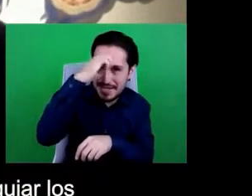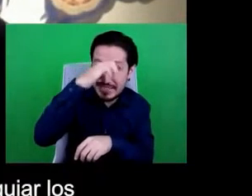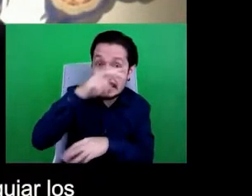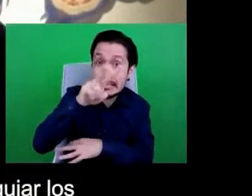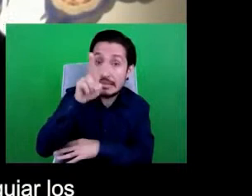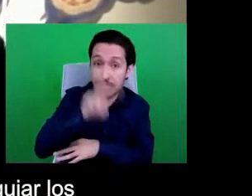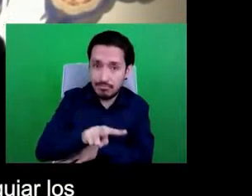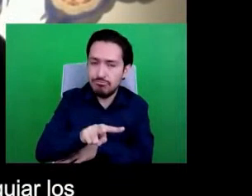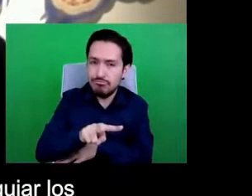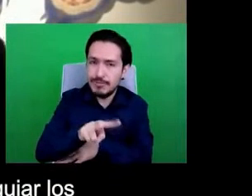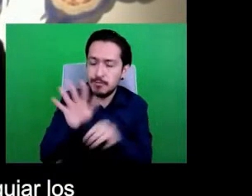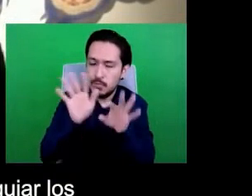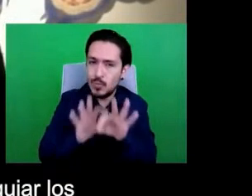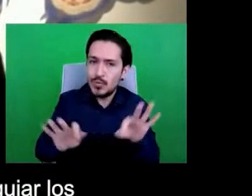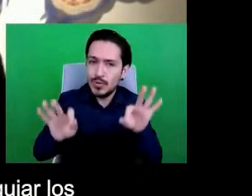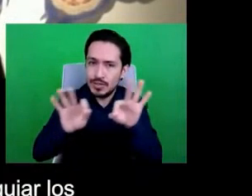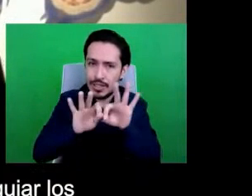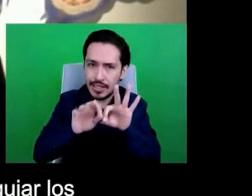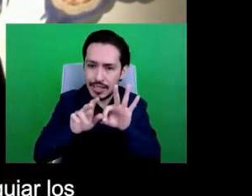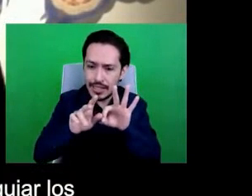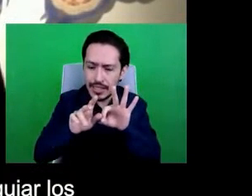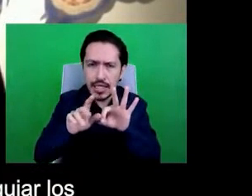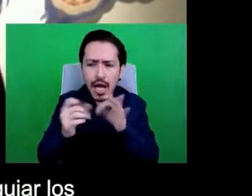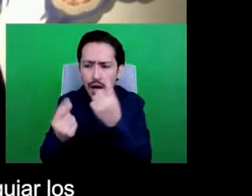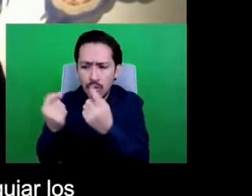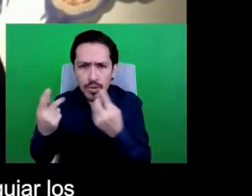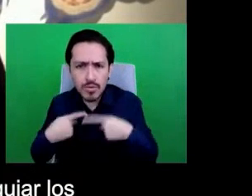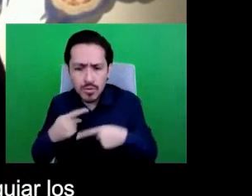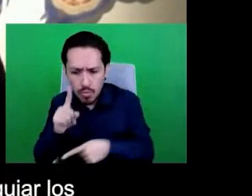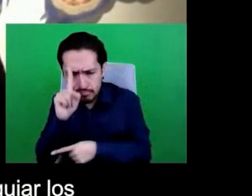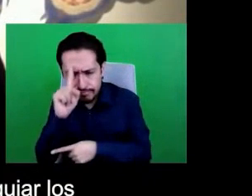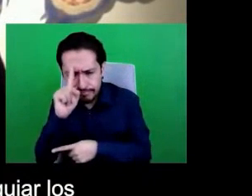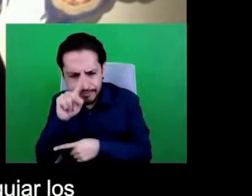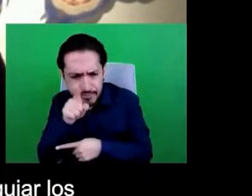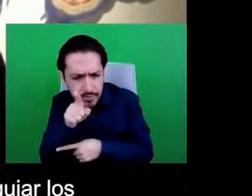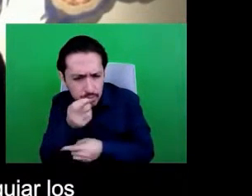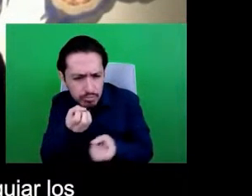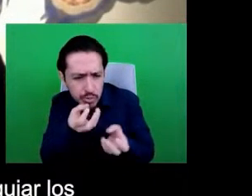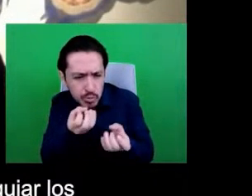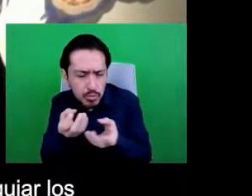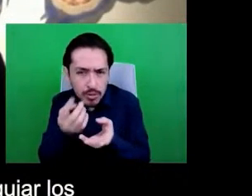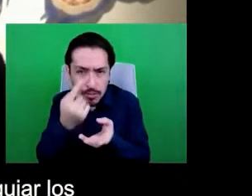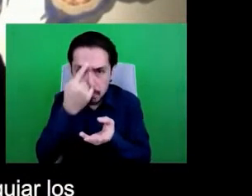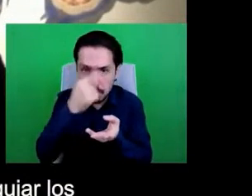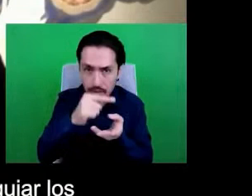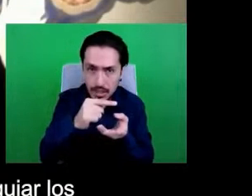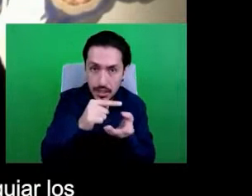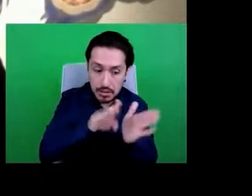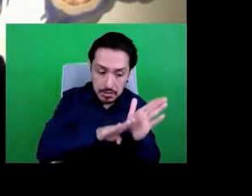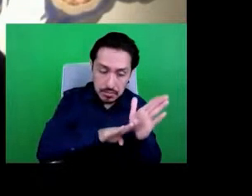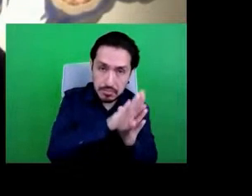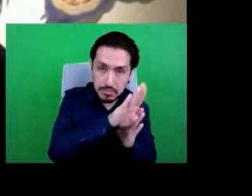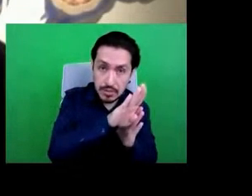haya facilitadores que estén ahí para guiar los procesos, pues las asambleas ciudadanas